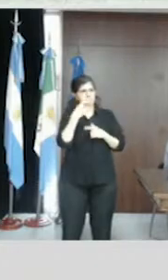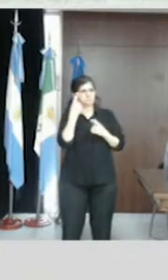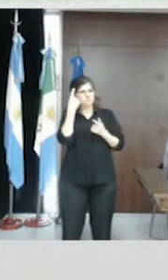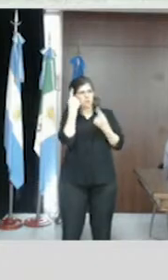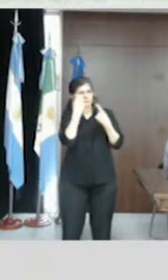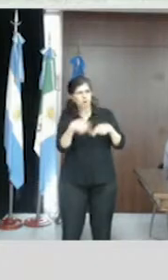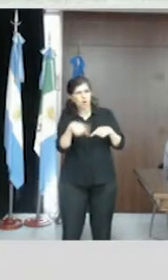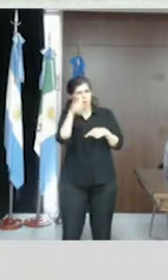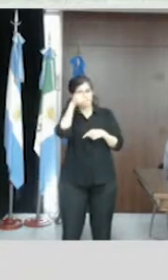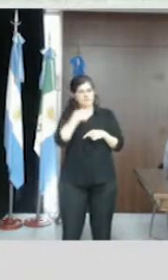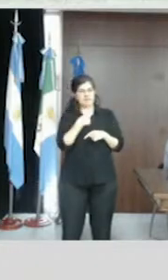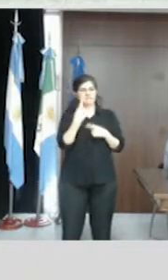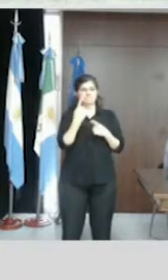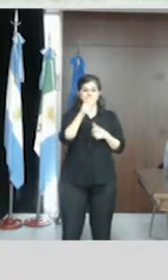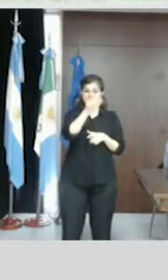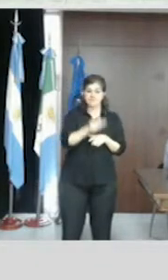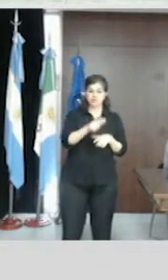apurando. ¿Para qué? No,